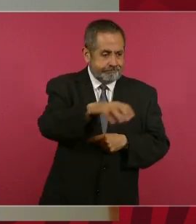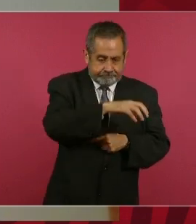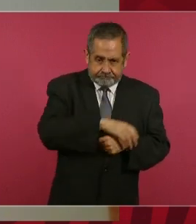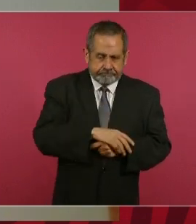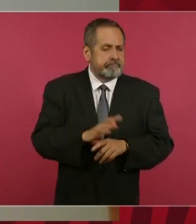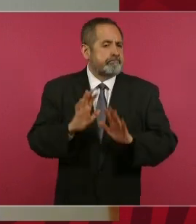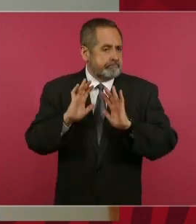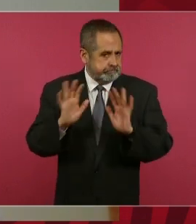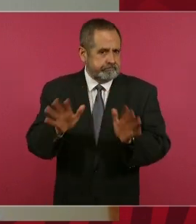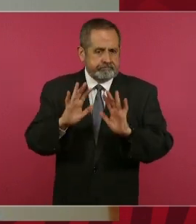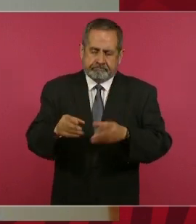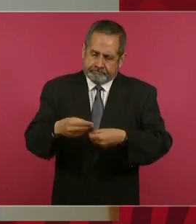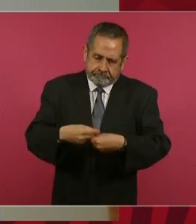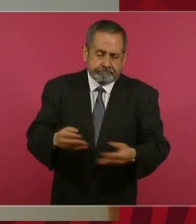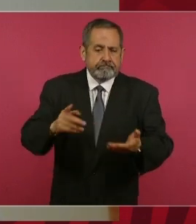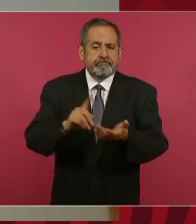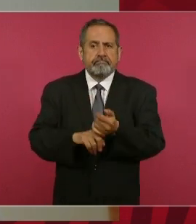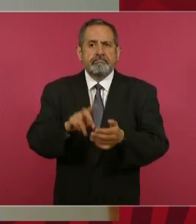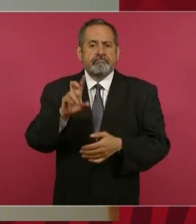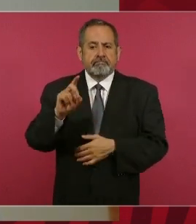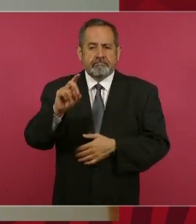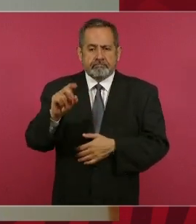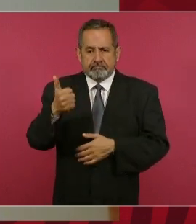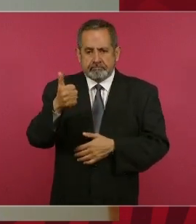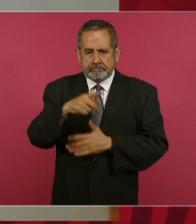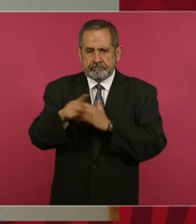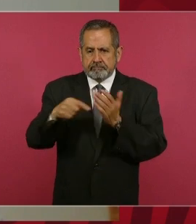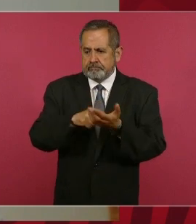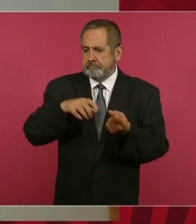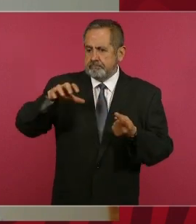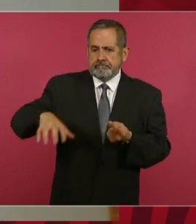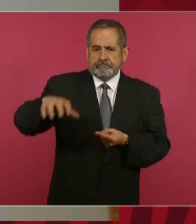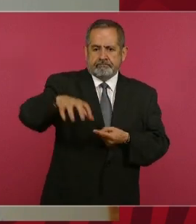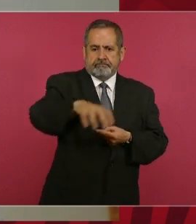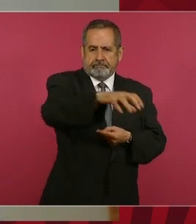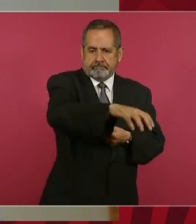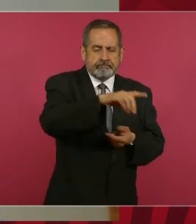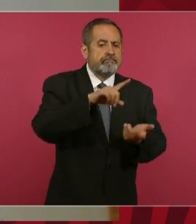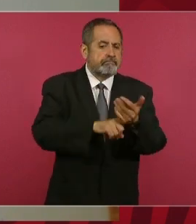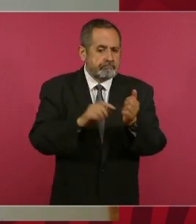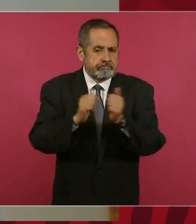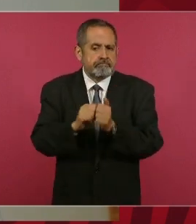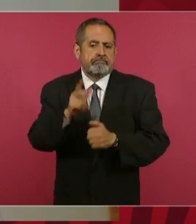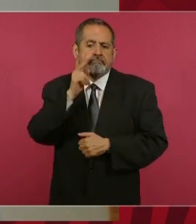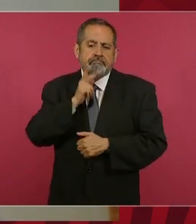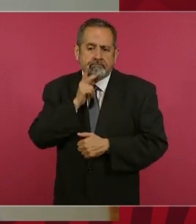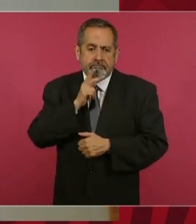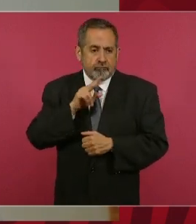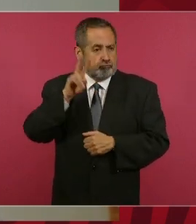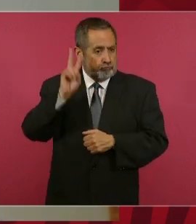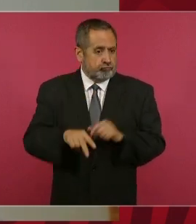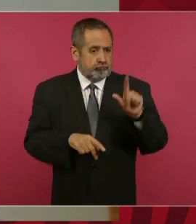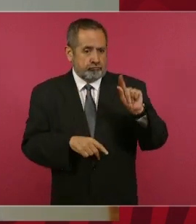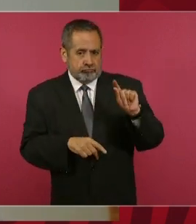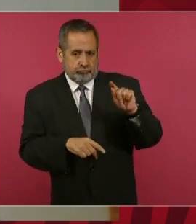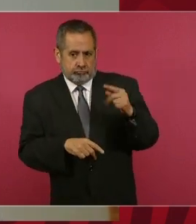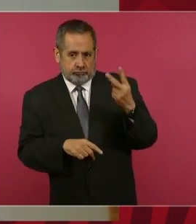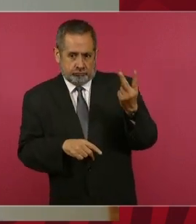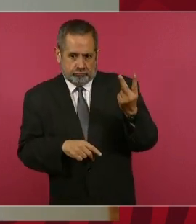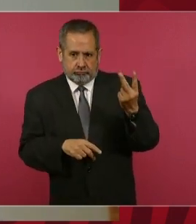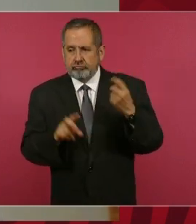dando servicio 36 estaciones de Pemex de 72, es decir,